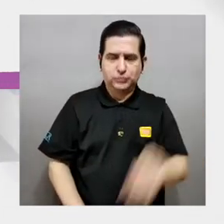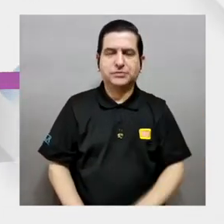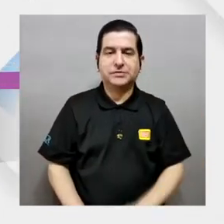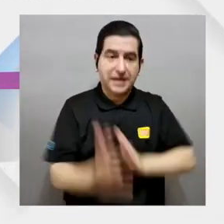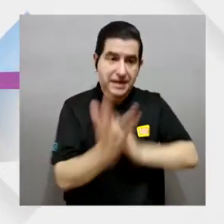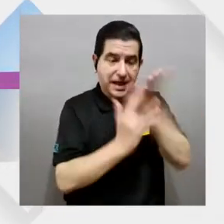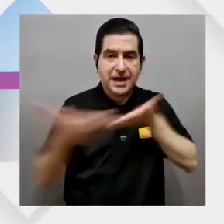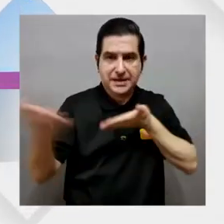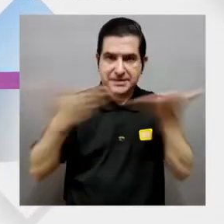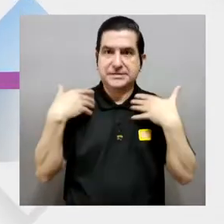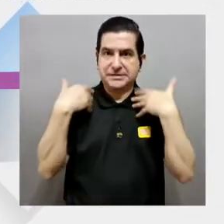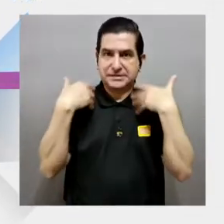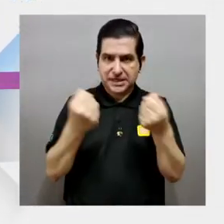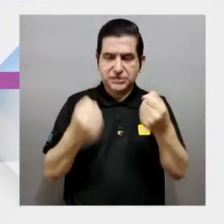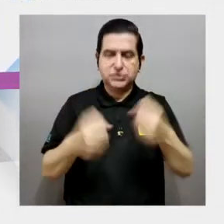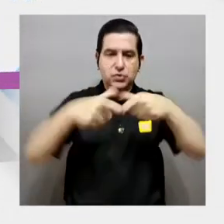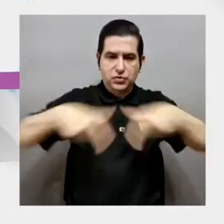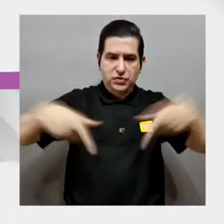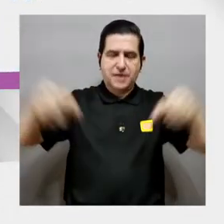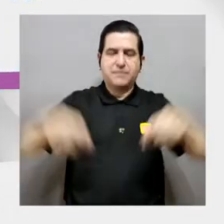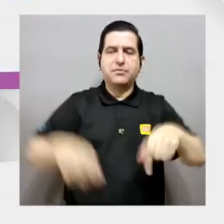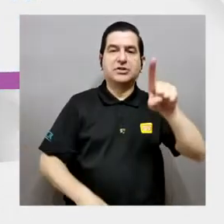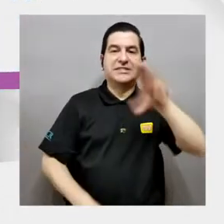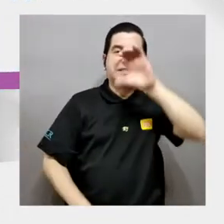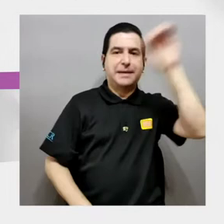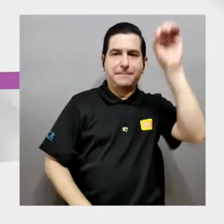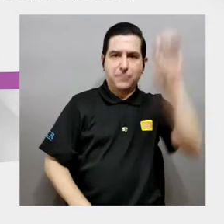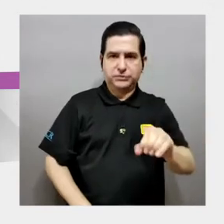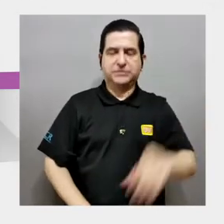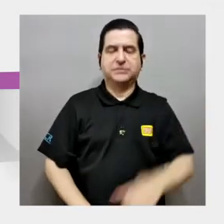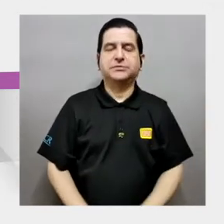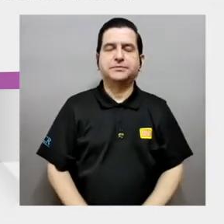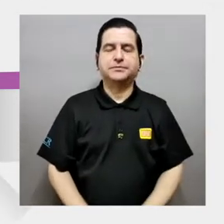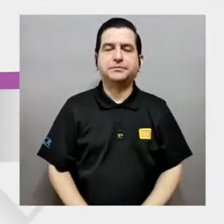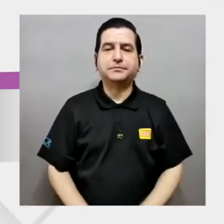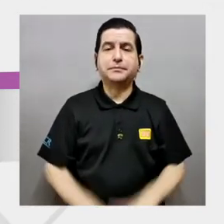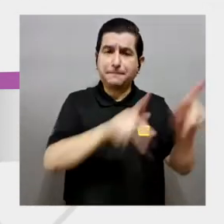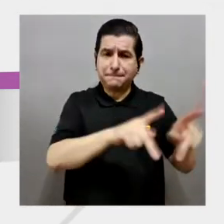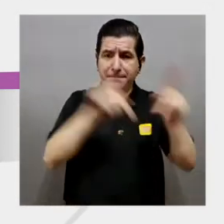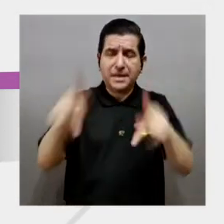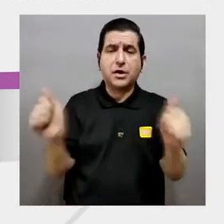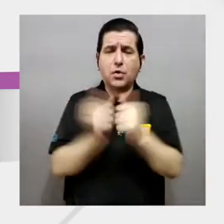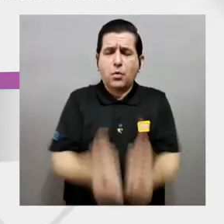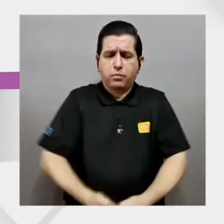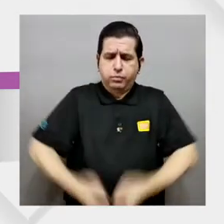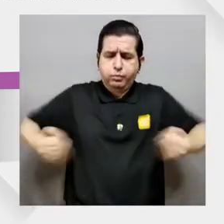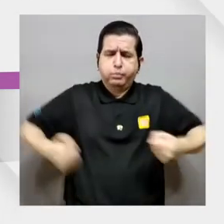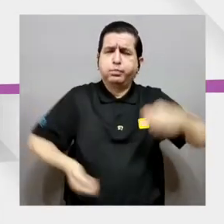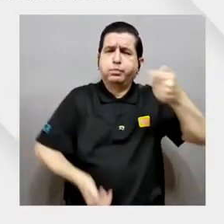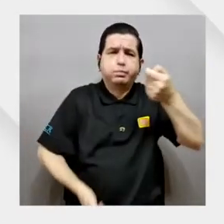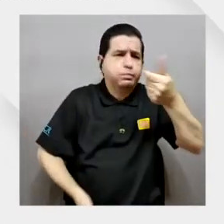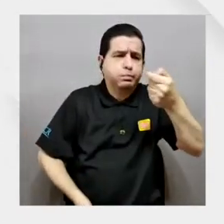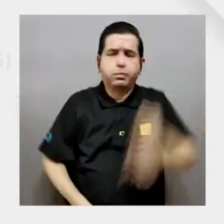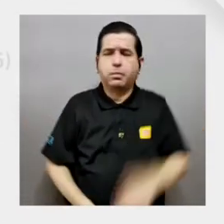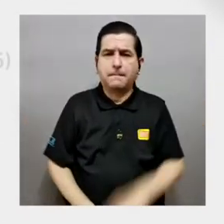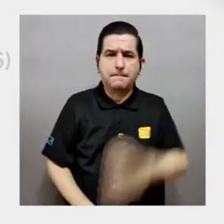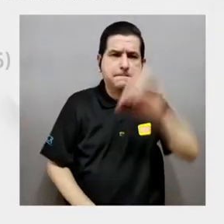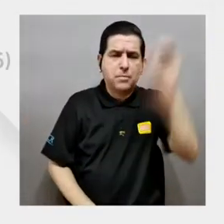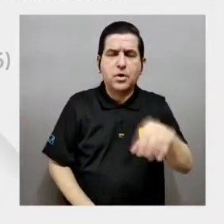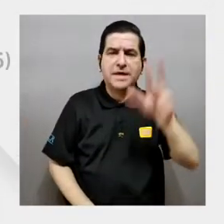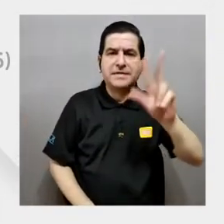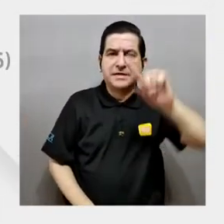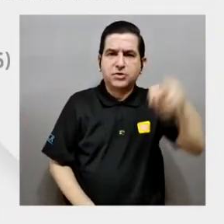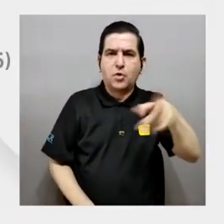del PIB destinado a salud es de 10,2% y el acceso a servicios de salud en Japón es de 100%.